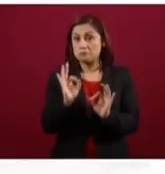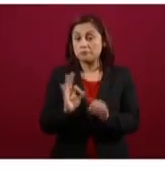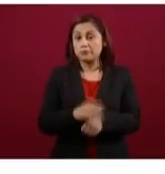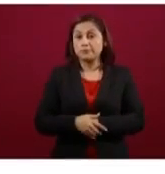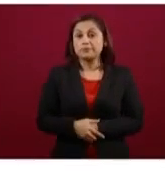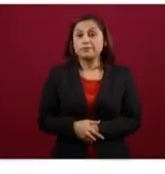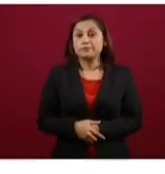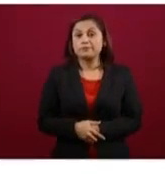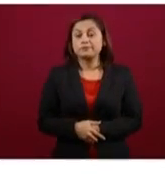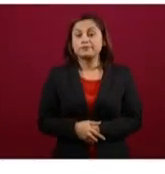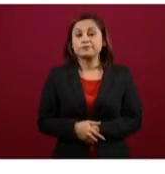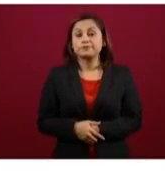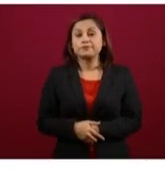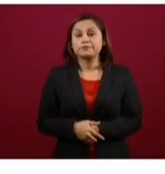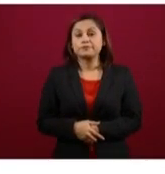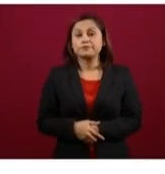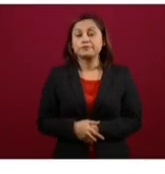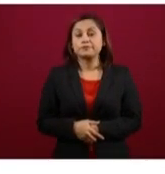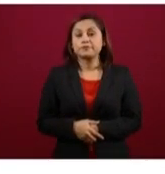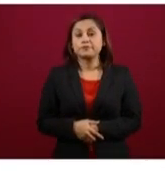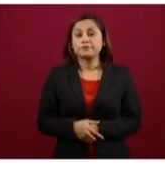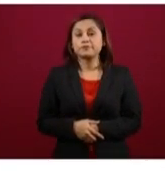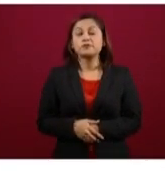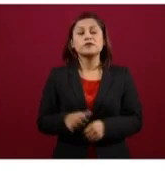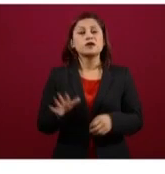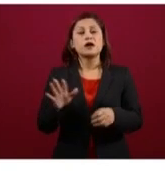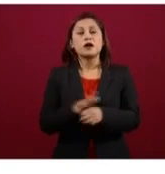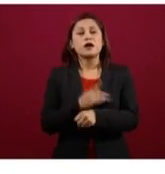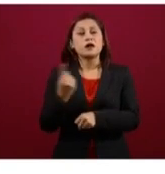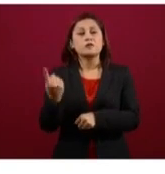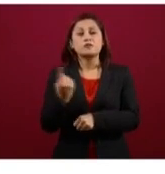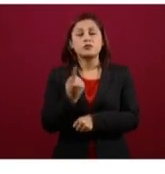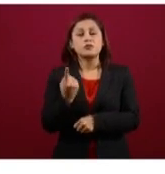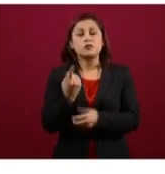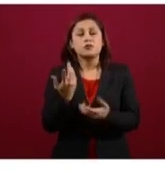sobre todo porque despeja